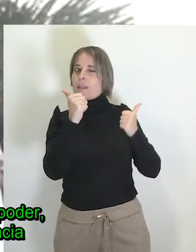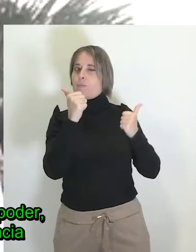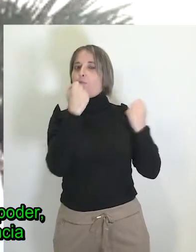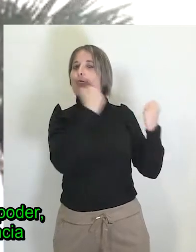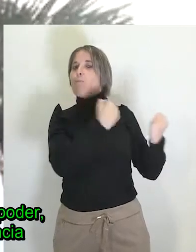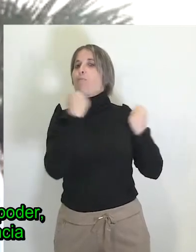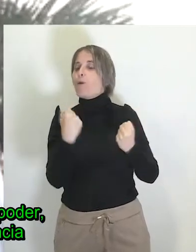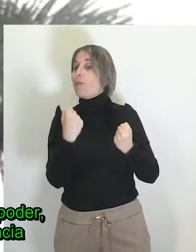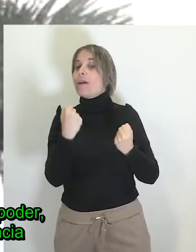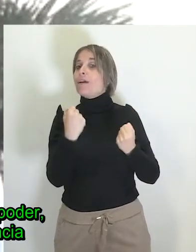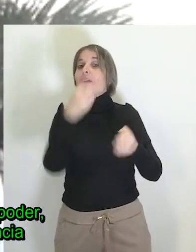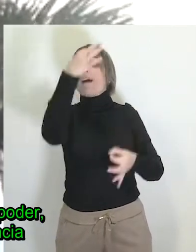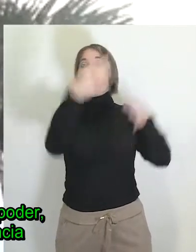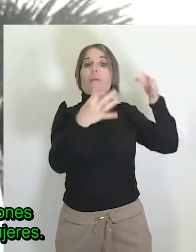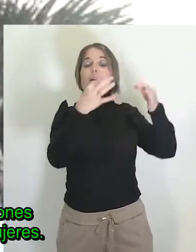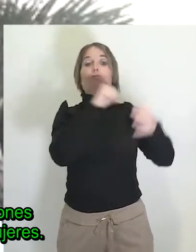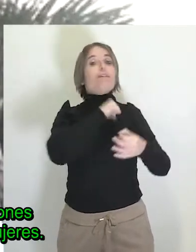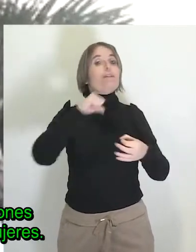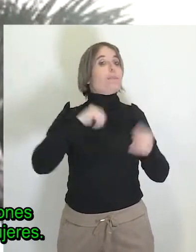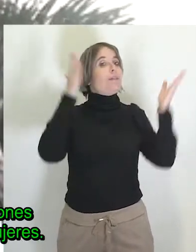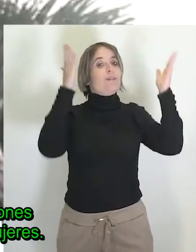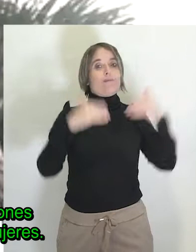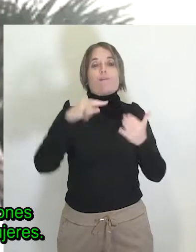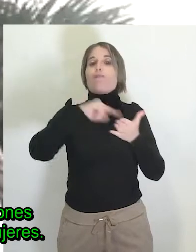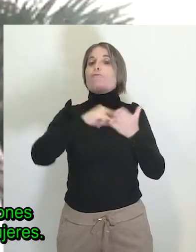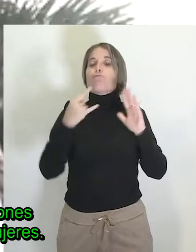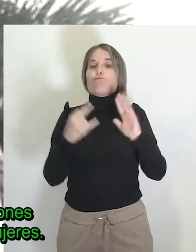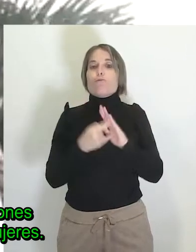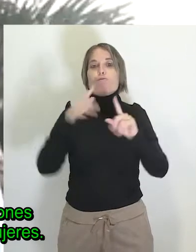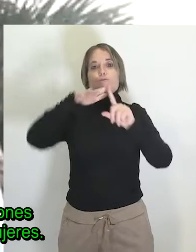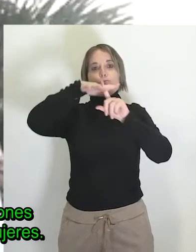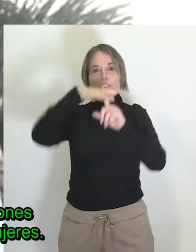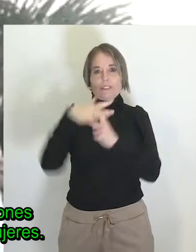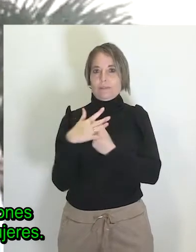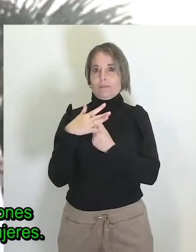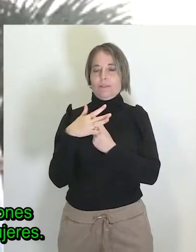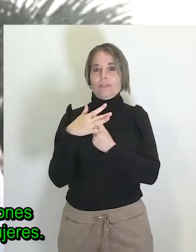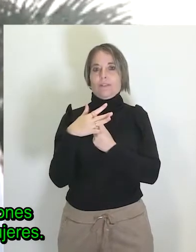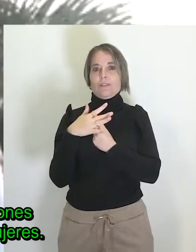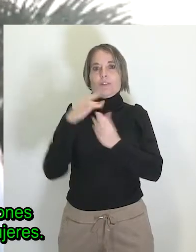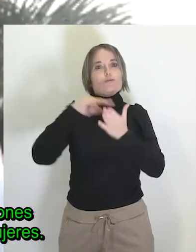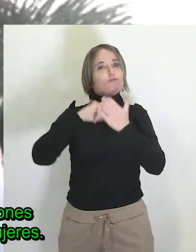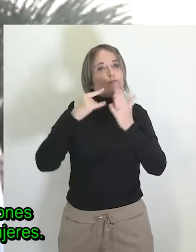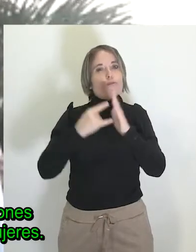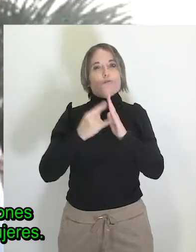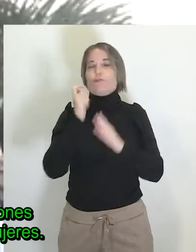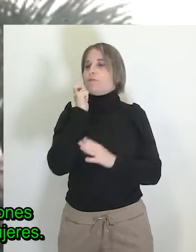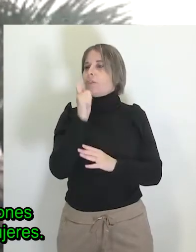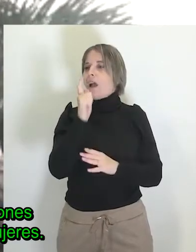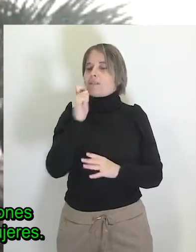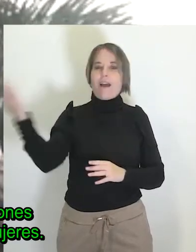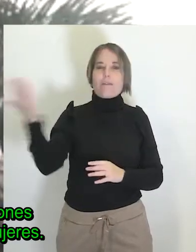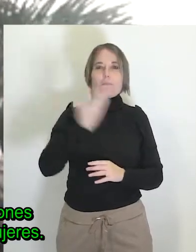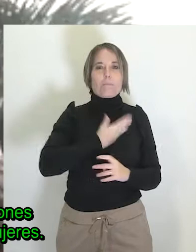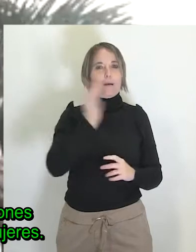este poder pues también no tenía independencia para poder resolver las situaciones como que más